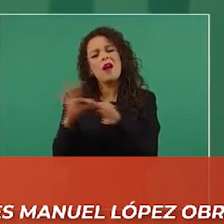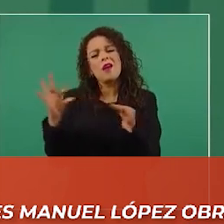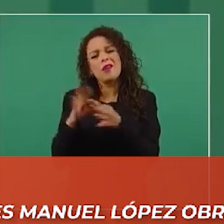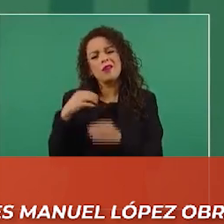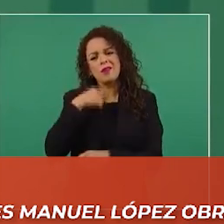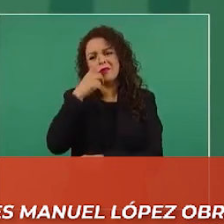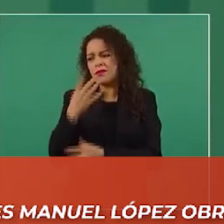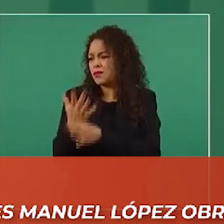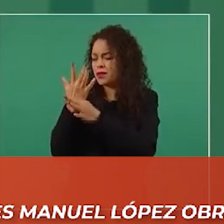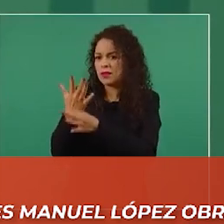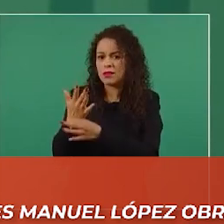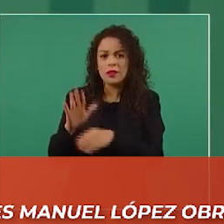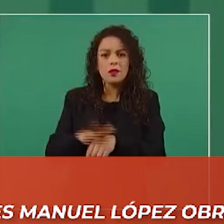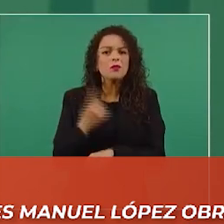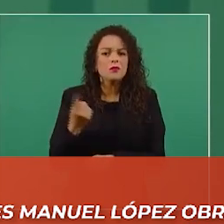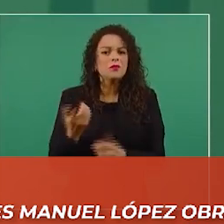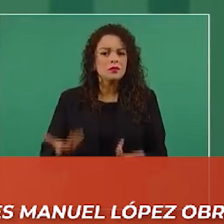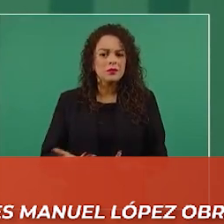quedar